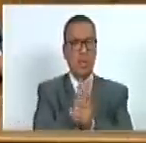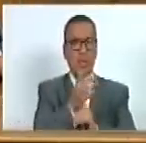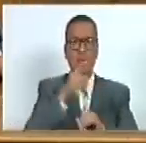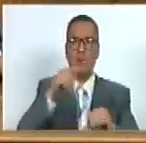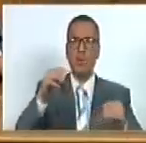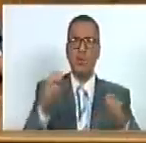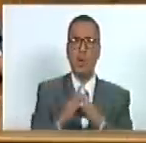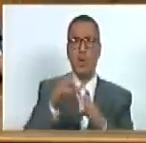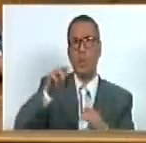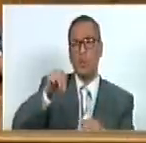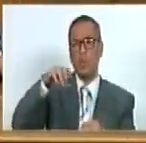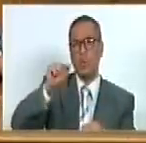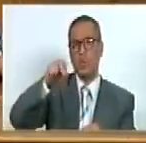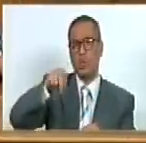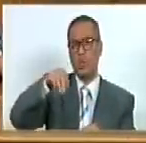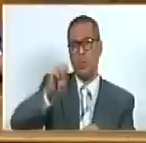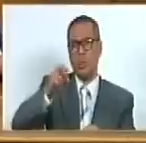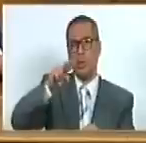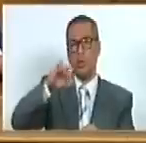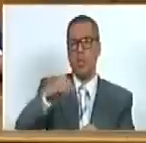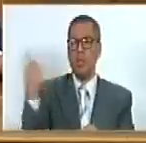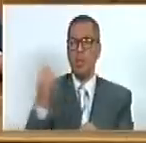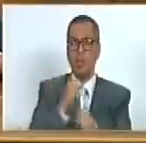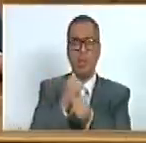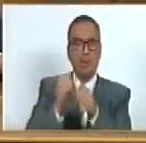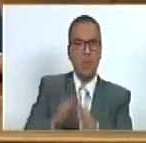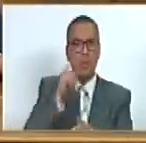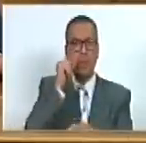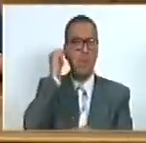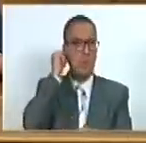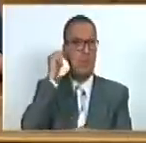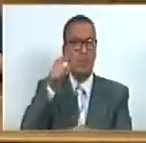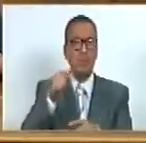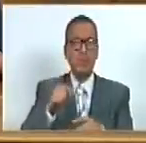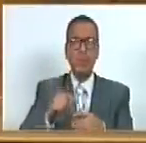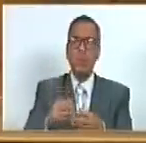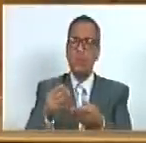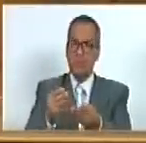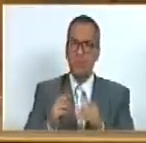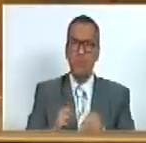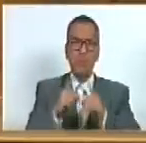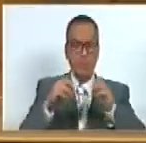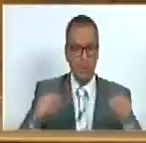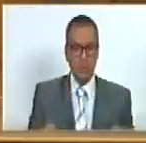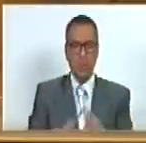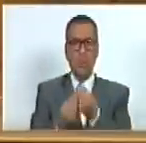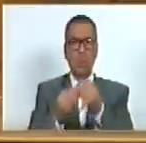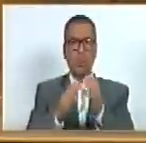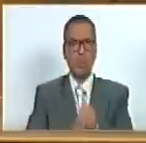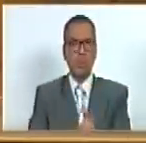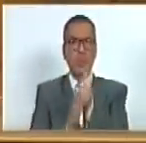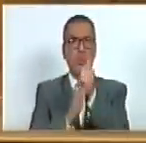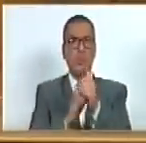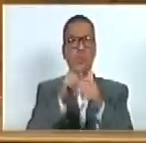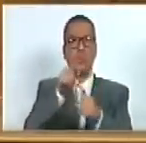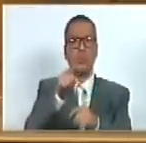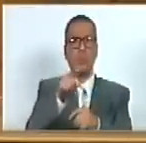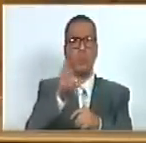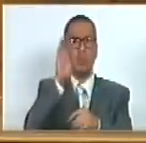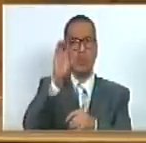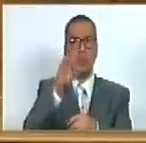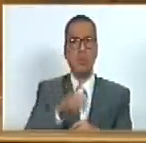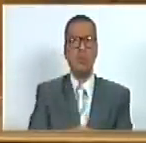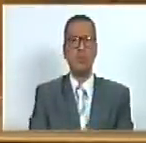Monómero, pero aquí están los trabajadores y las trabajadoras de este país para recuperar, junto al conductor de este